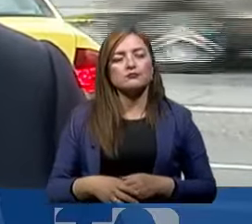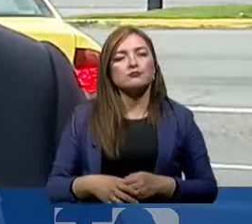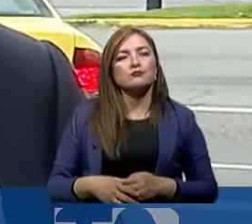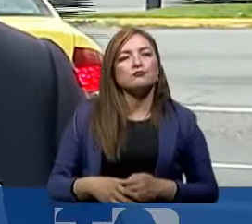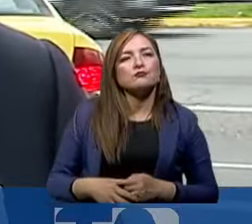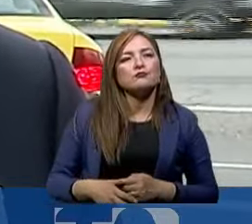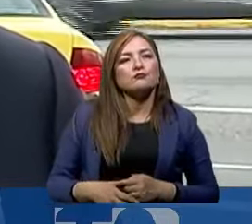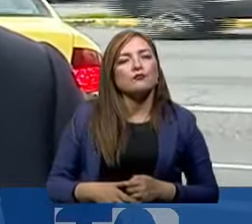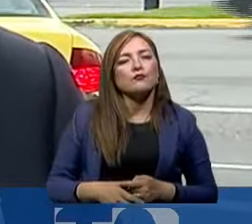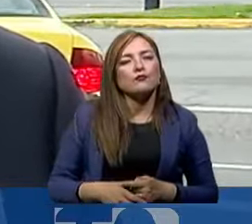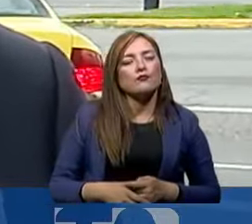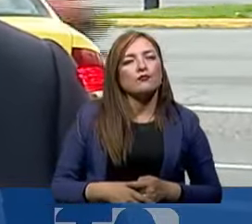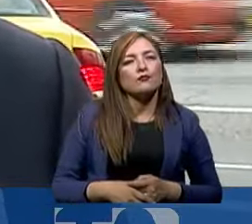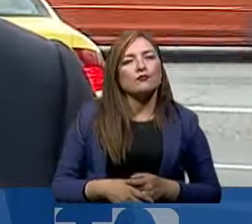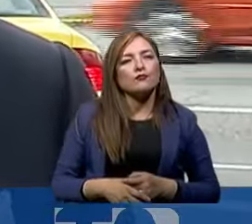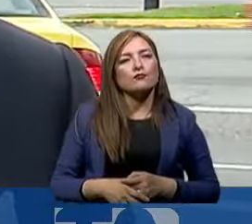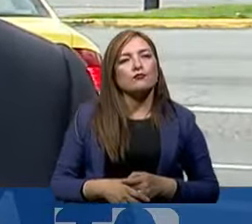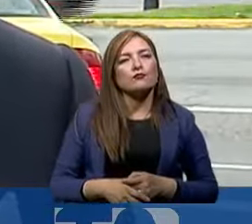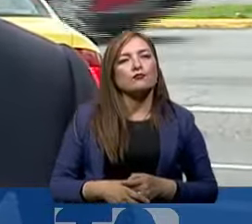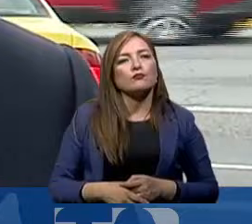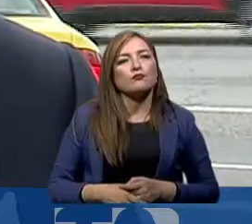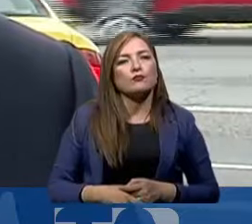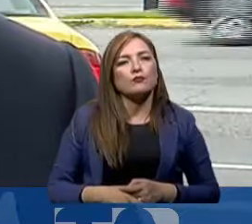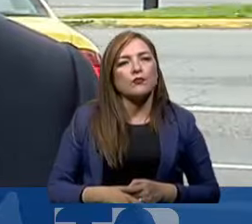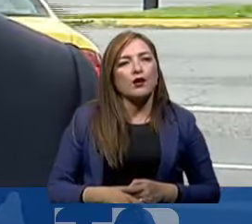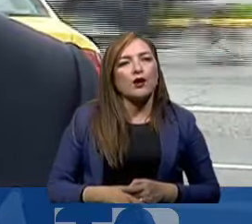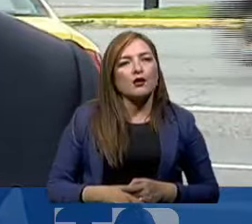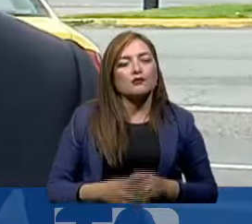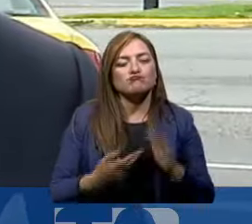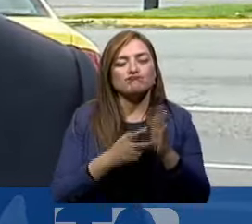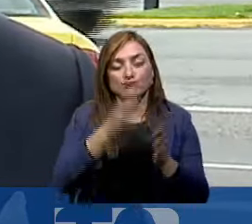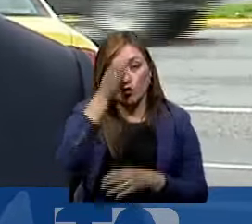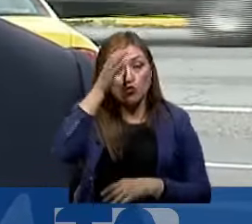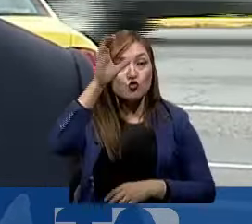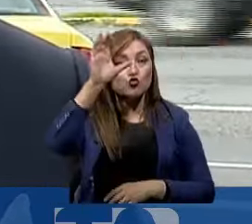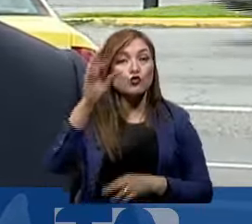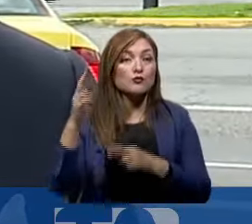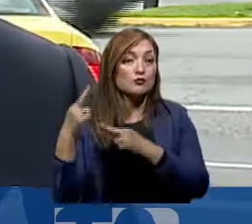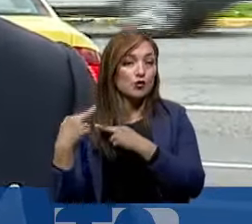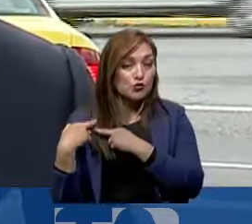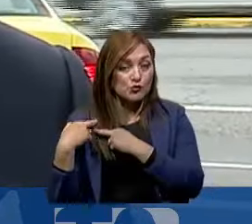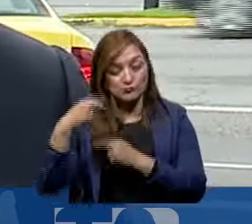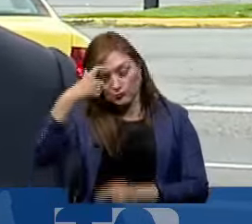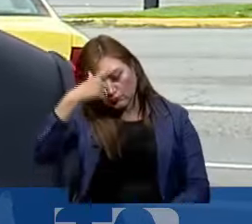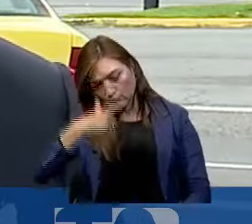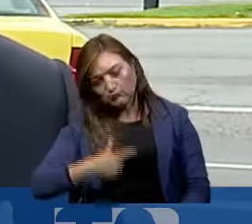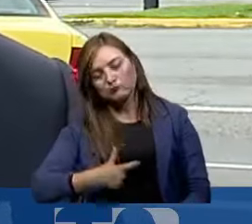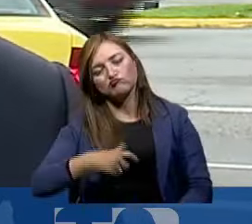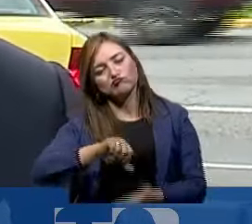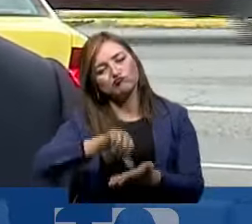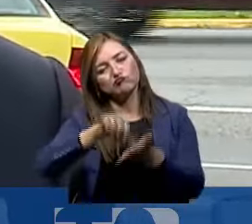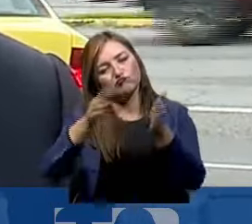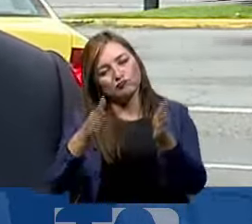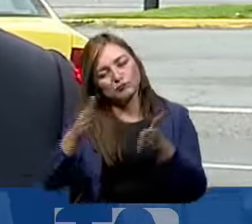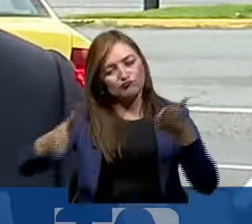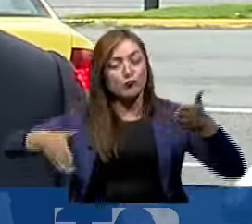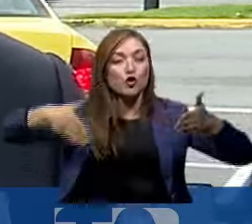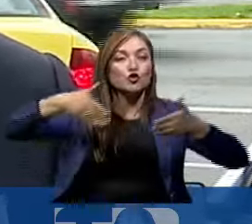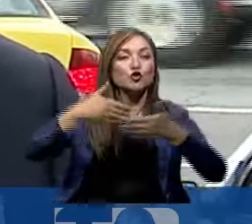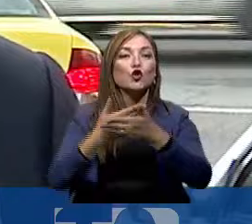tema de cultura ciudadana, de responsabilidad ciudadana. Así que todos